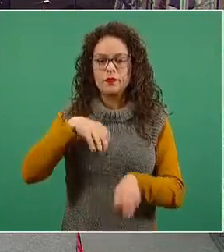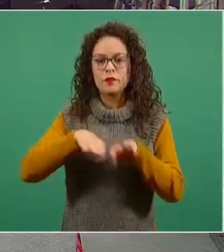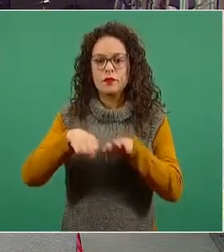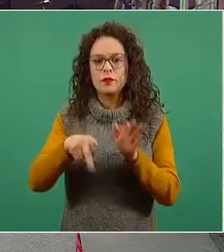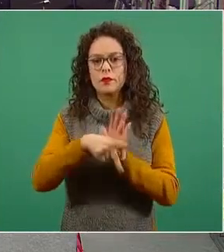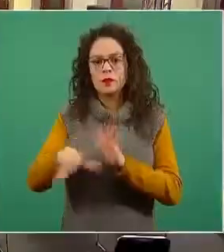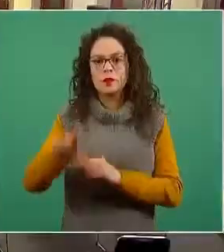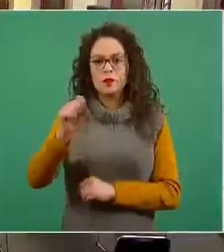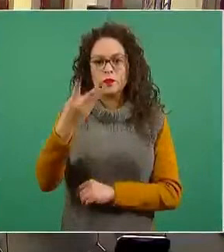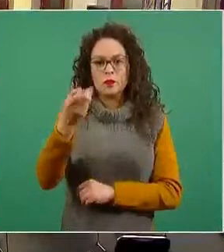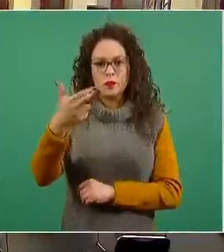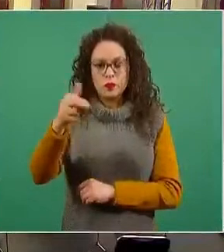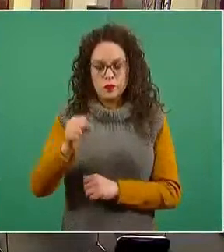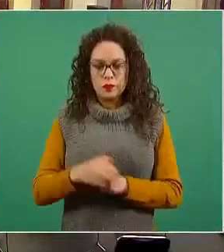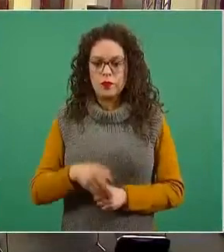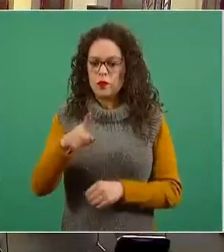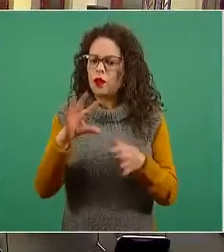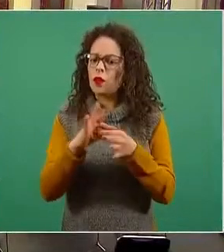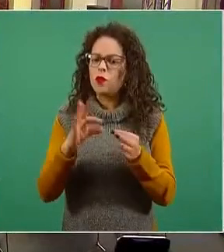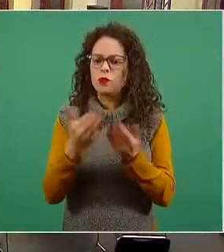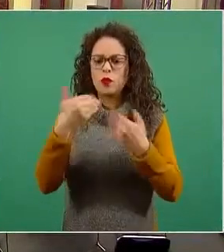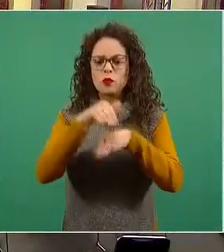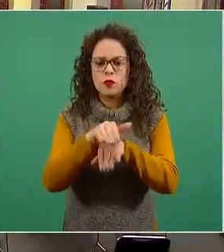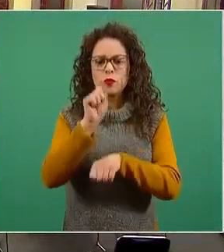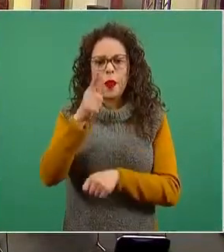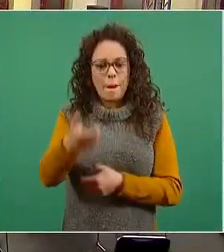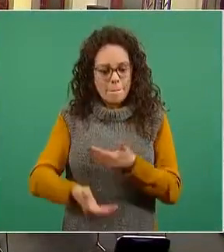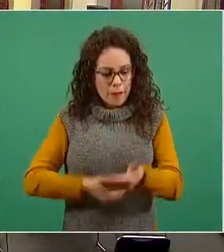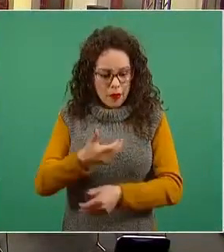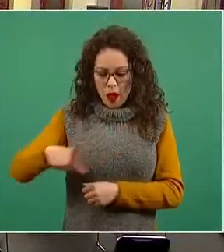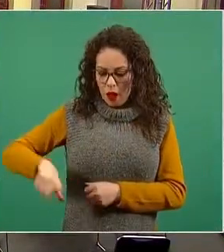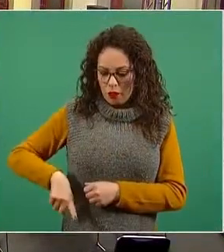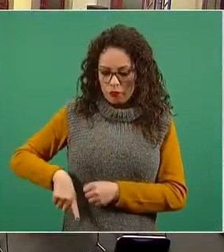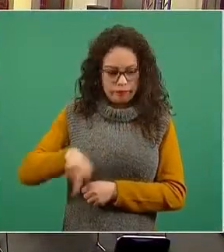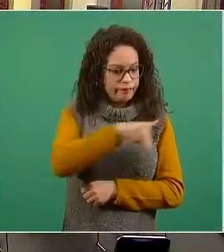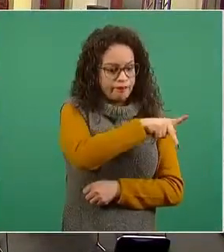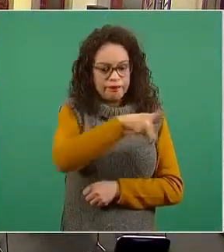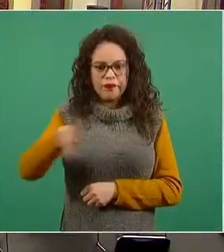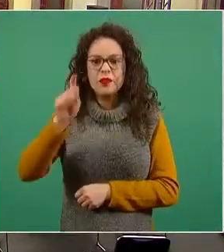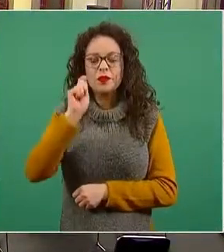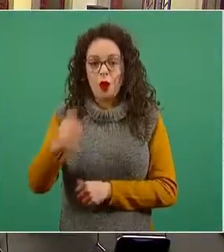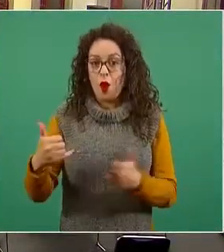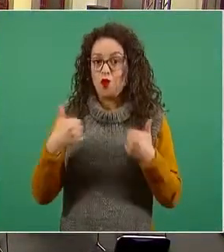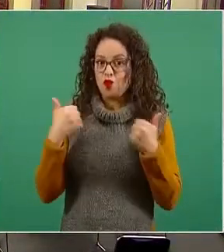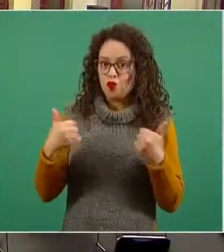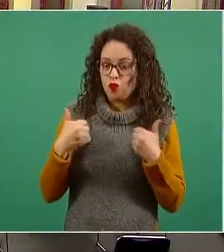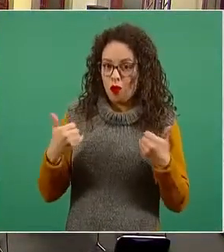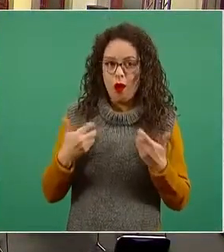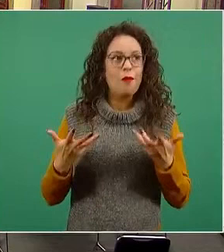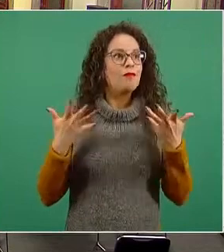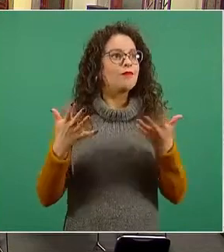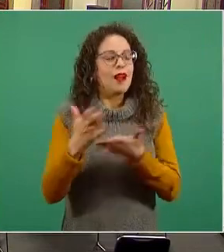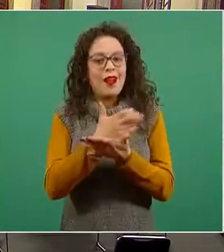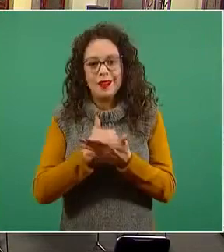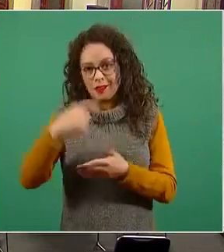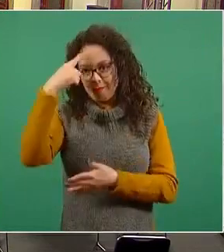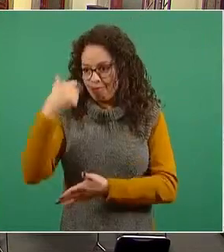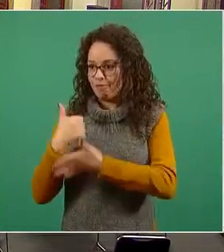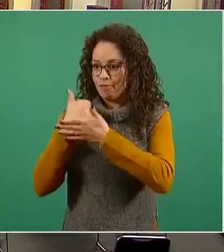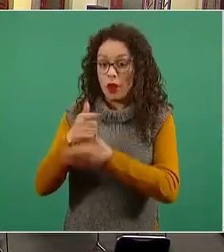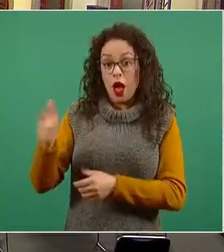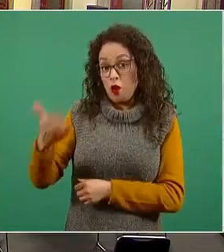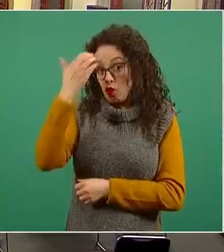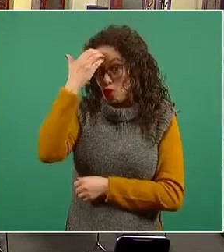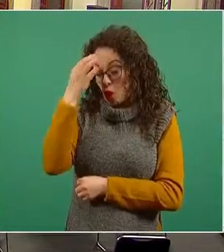usted de estas personas, los siervos de la nación, que son jóvenes entusiastas y que, bueno, pues son los que conocen más los